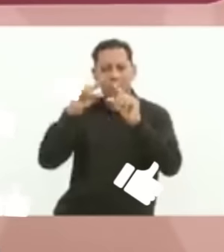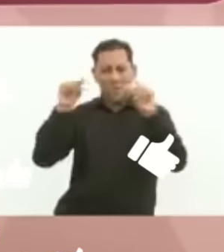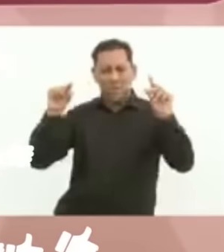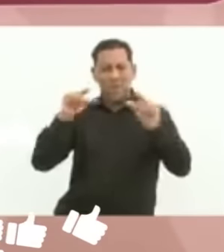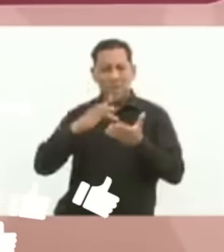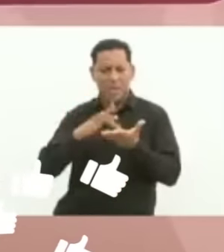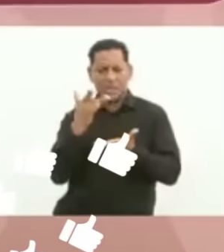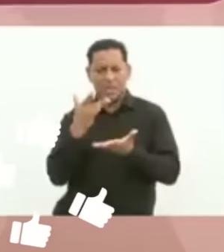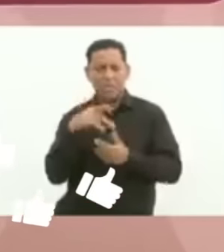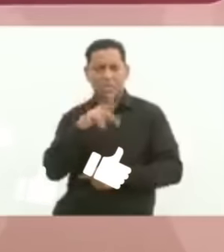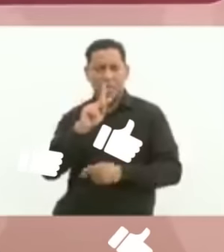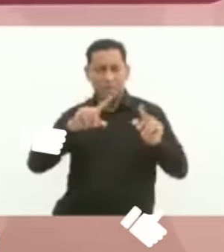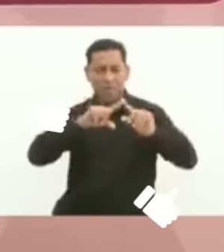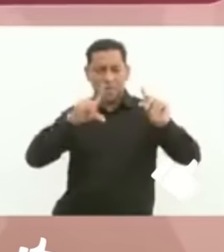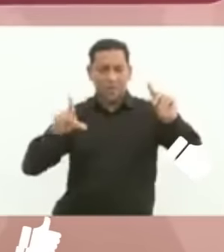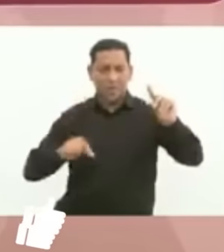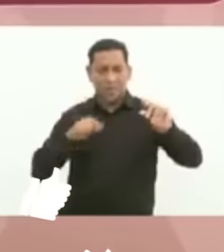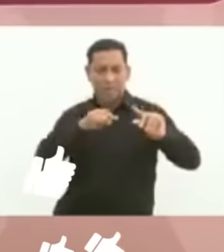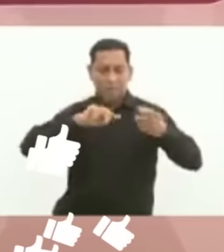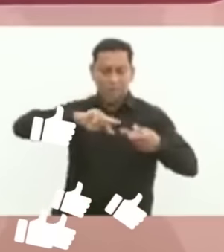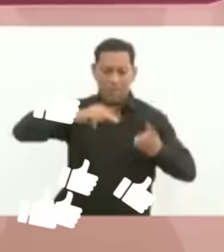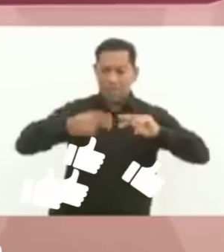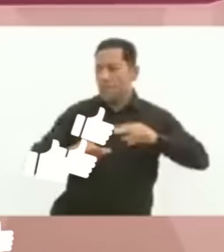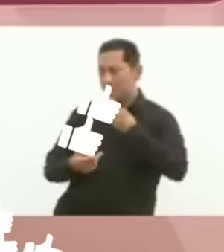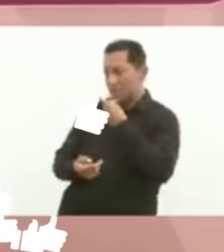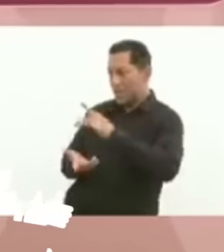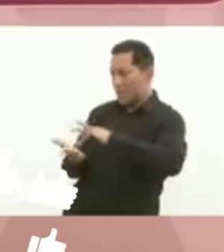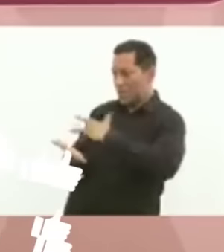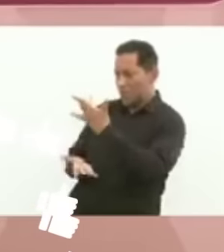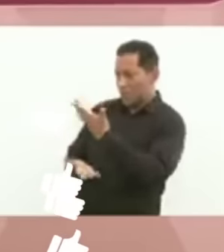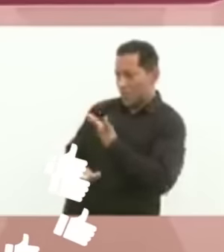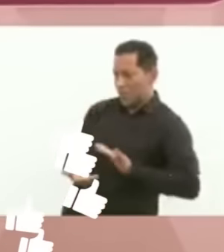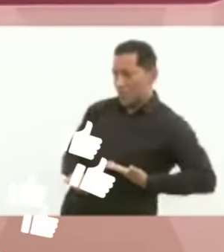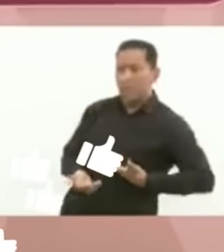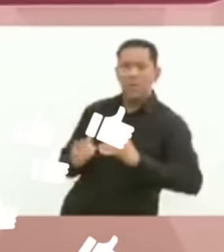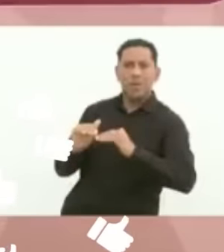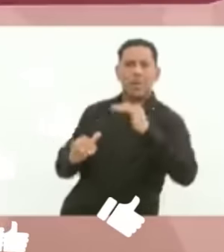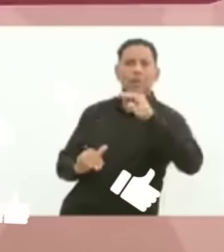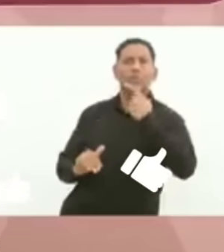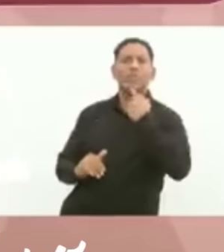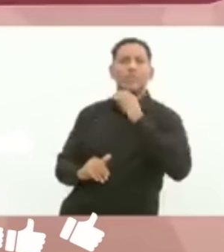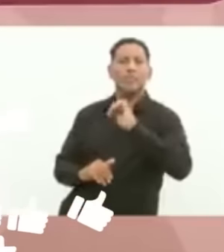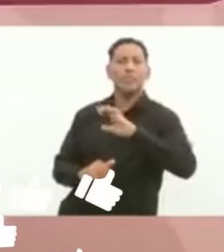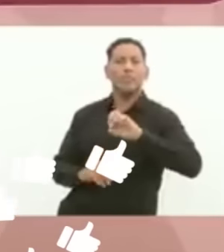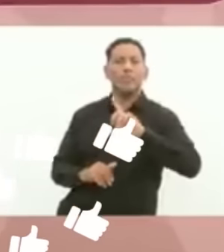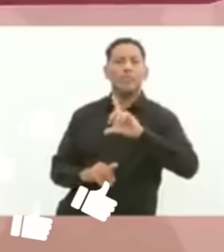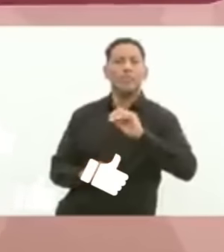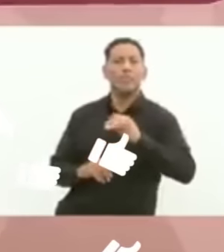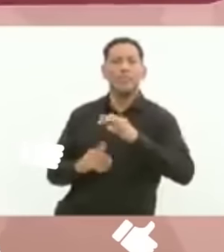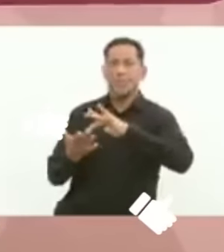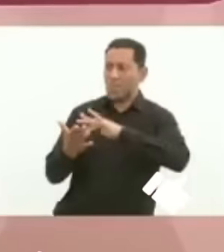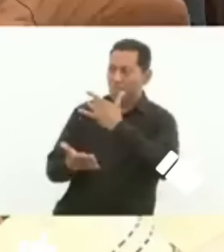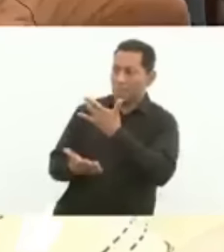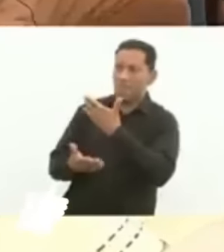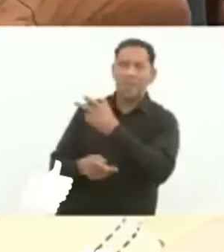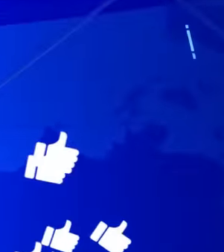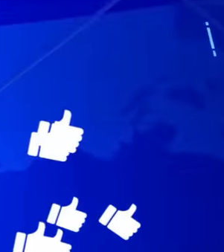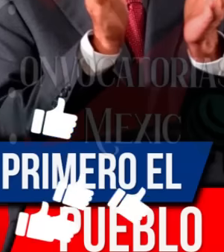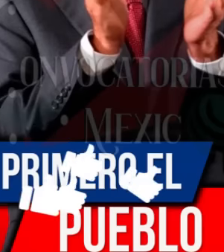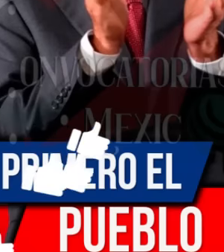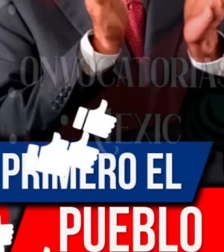realidad el pueblo de México le da las gracias al Gran presidente Andrés Manuel López Obrador Gracias a todos y